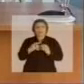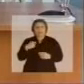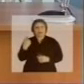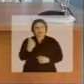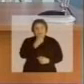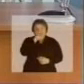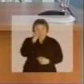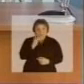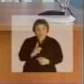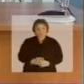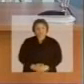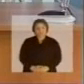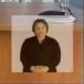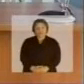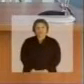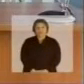Patriotas,